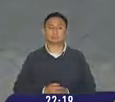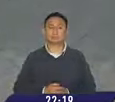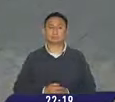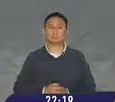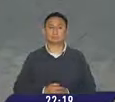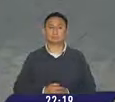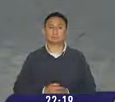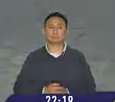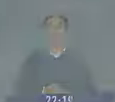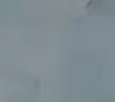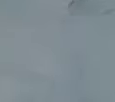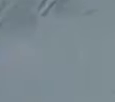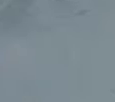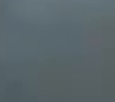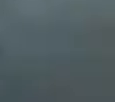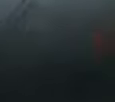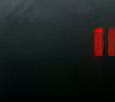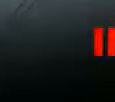Enríquez.